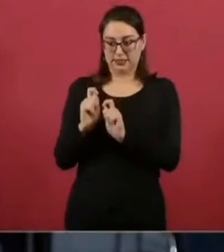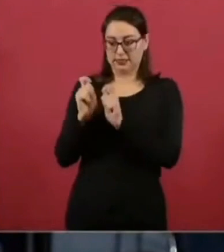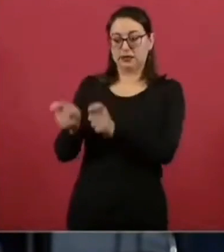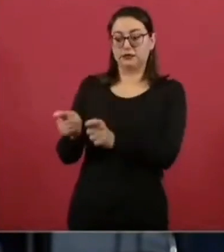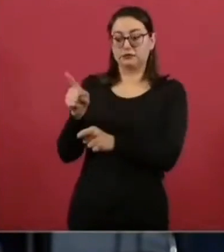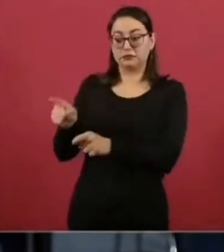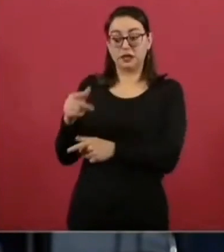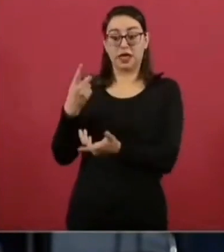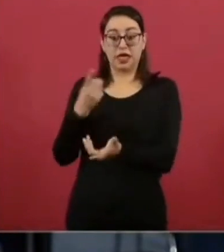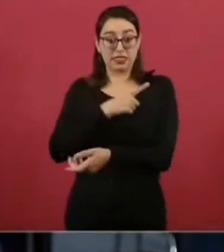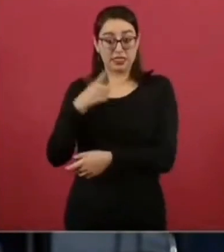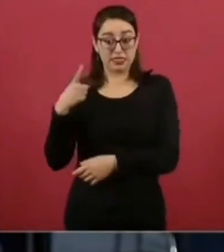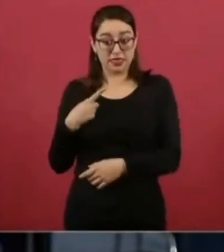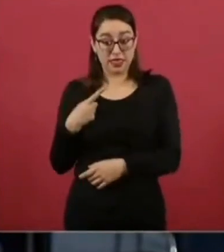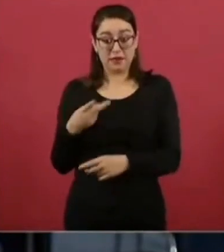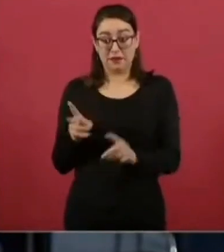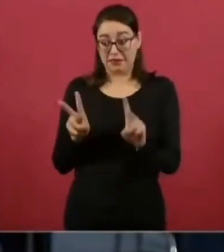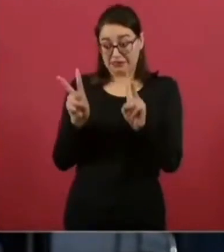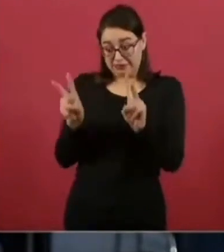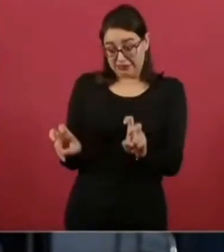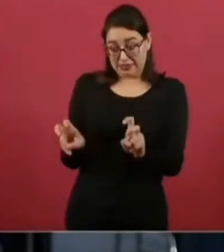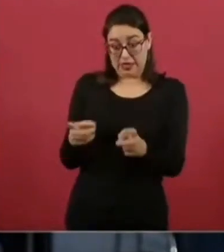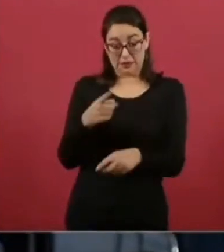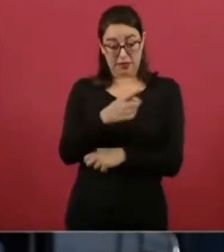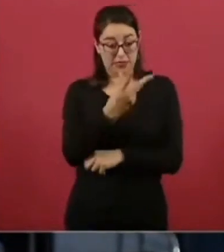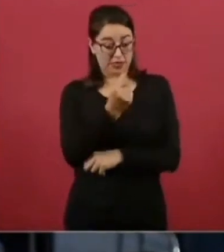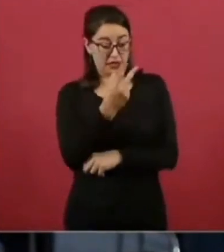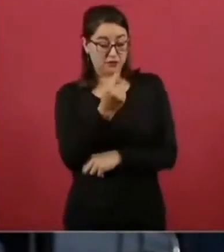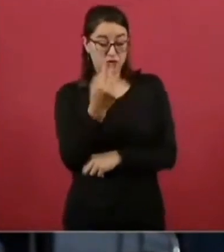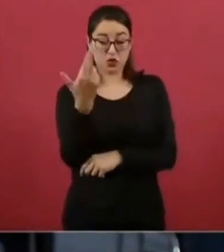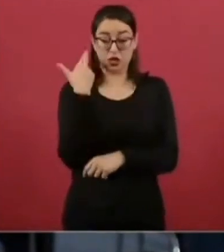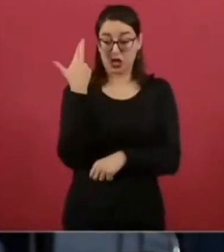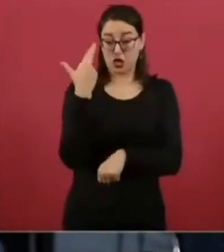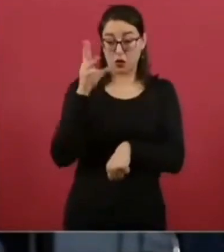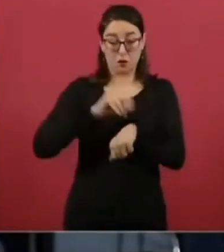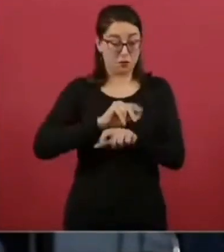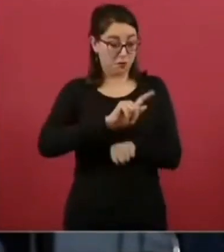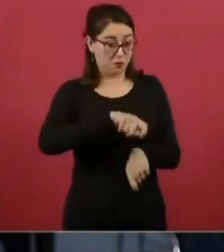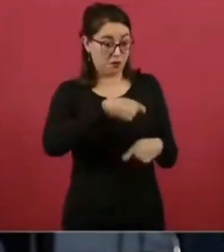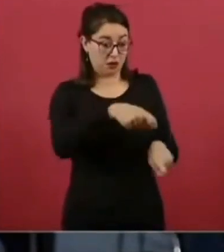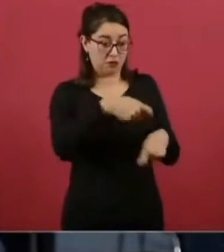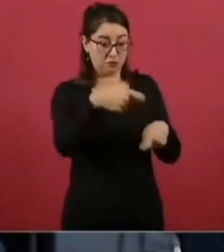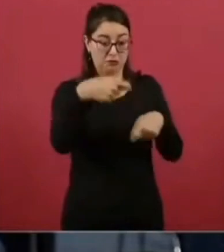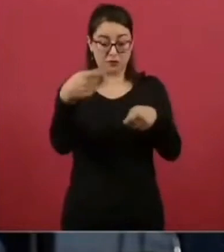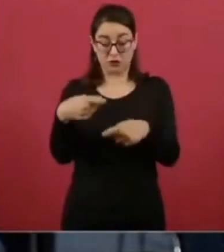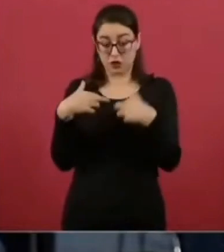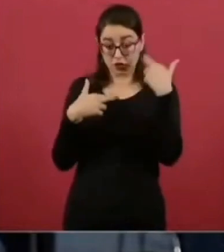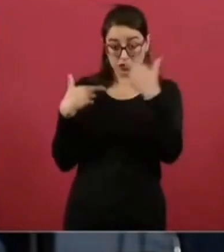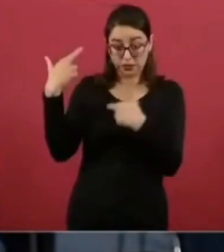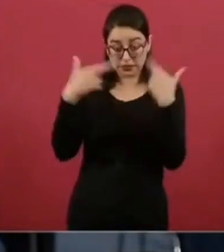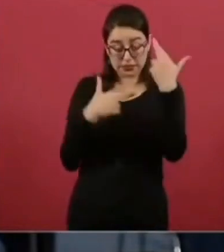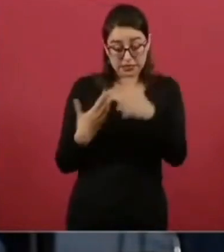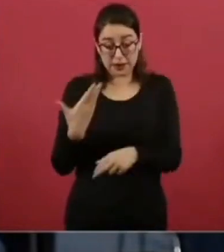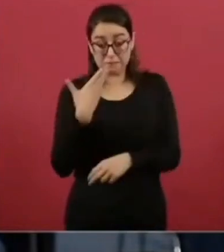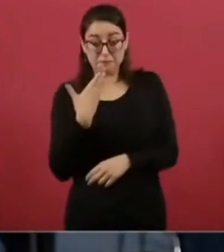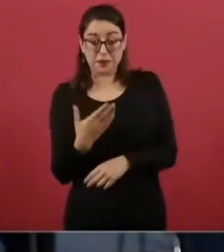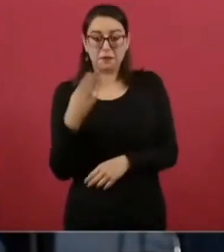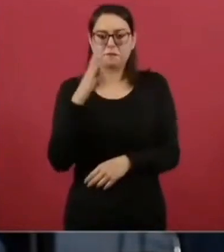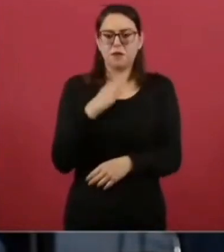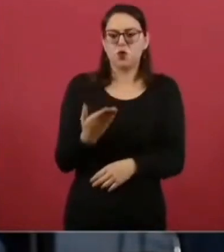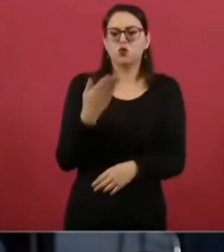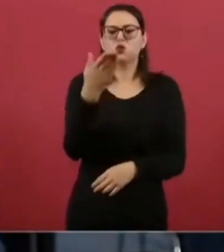la revisión de las concesiones otorgadas para televisión y radio. ¿Cómo se está trabajando este tema en su gobierno? Sobre